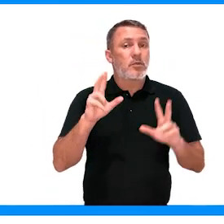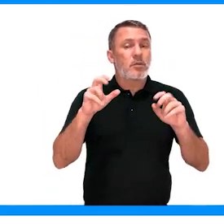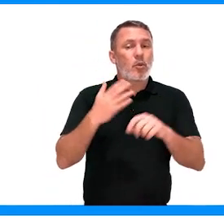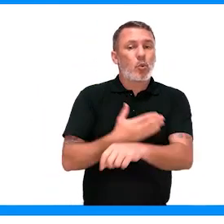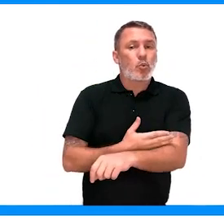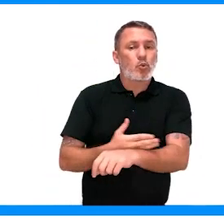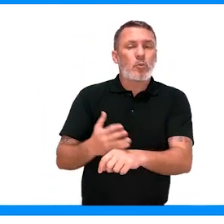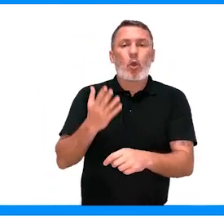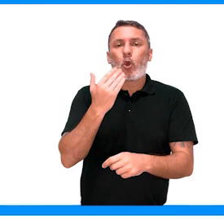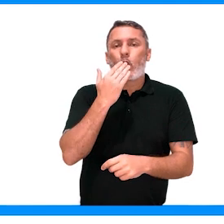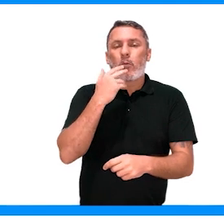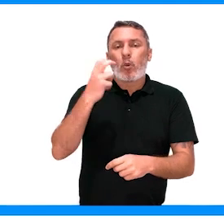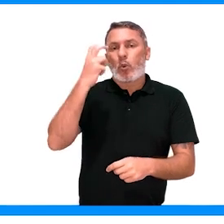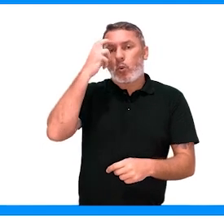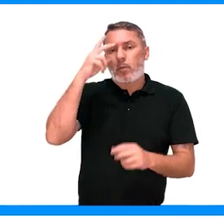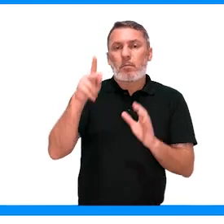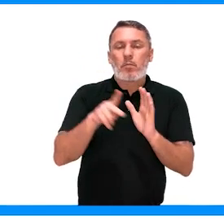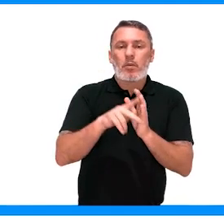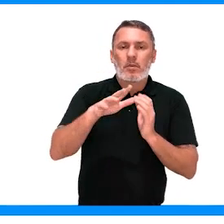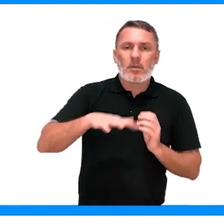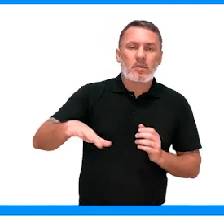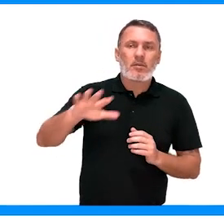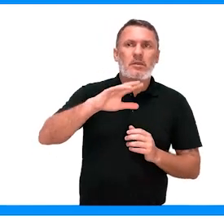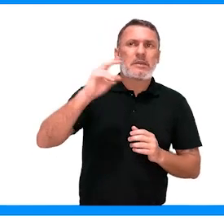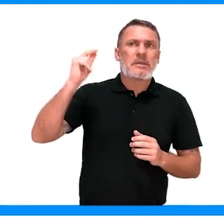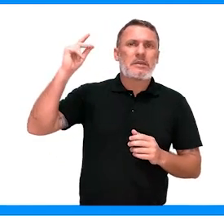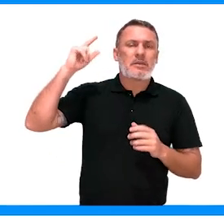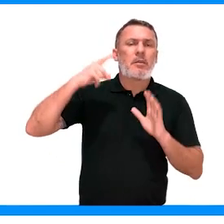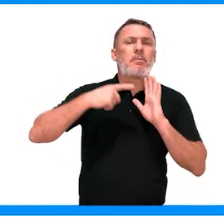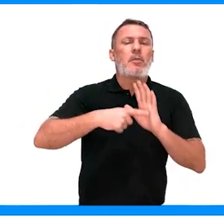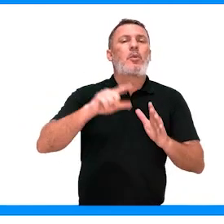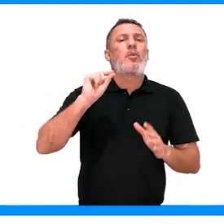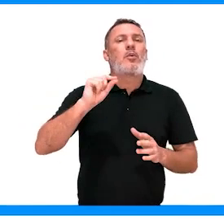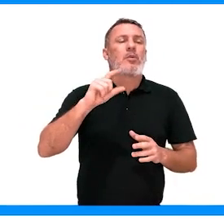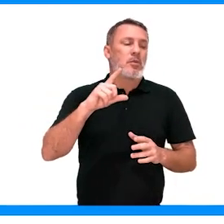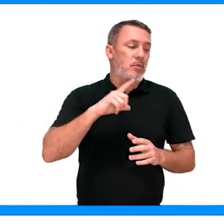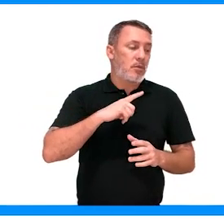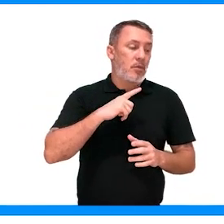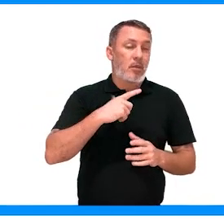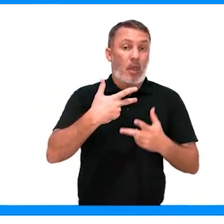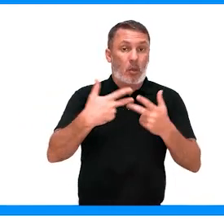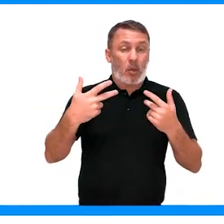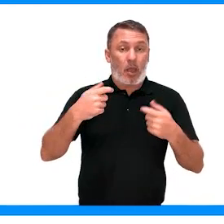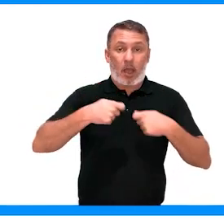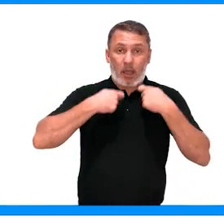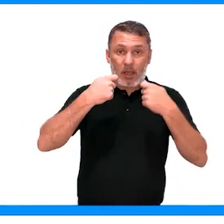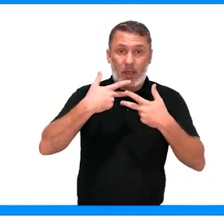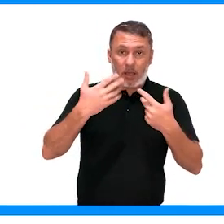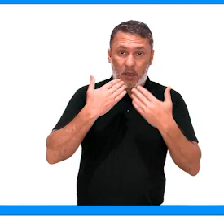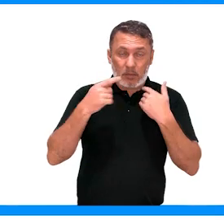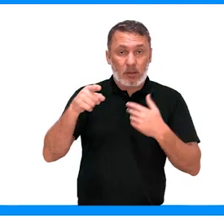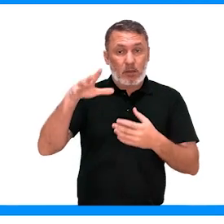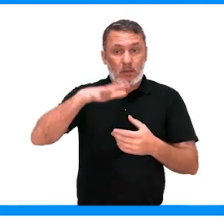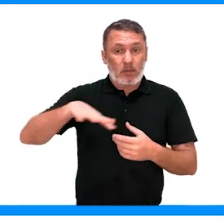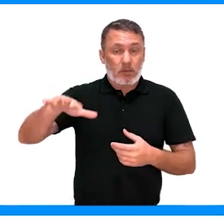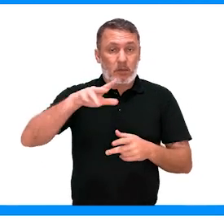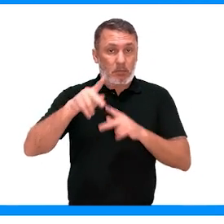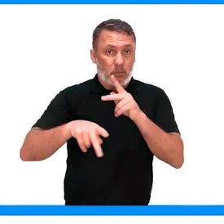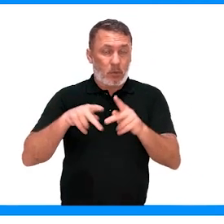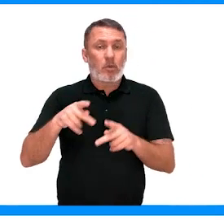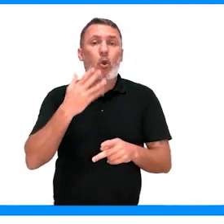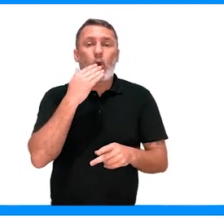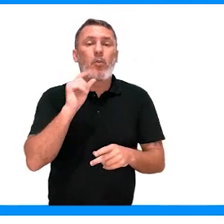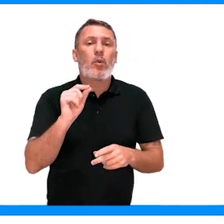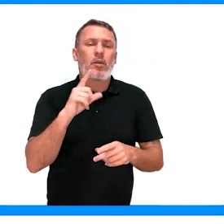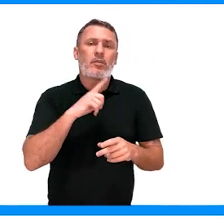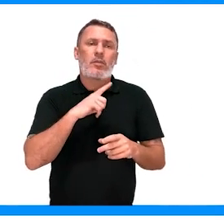ilustra sobre los hábitos alimenticios incaicos, relatando que uno de los pilares de la alimentación era el maíz